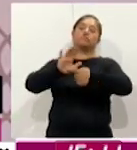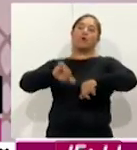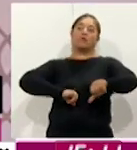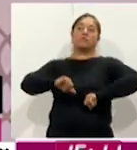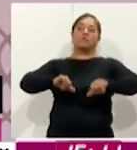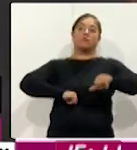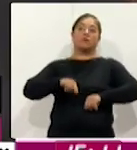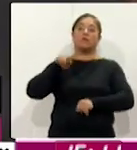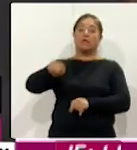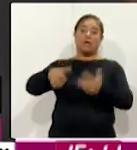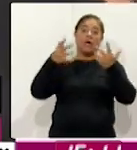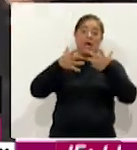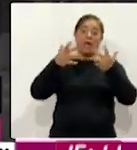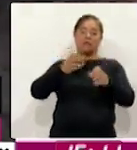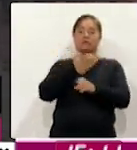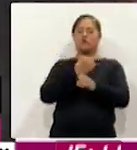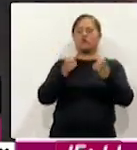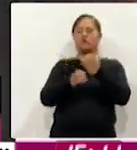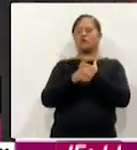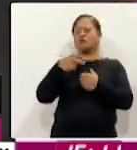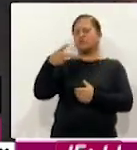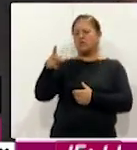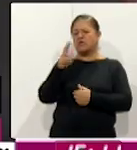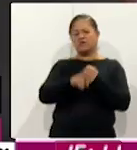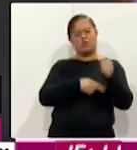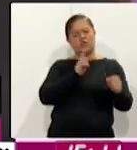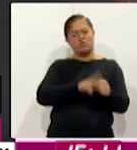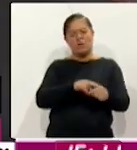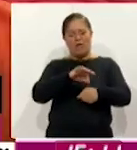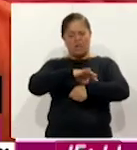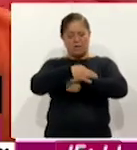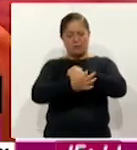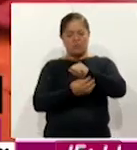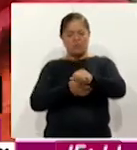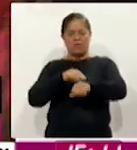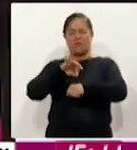que ellas realizan y productos desde textiles, bisutería,